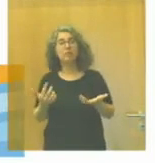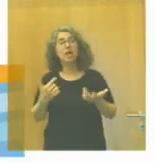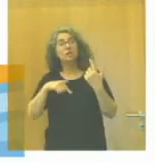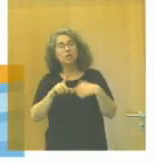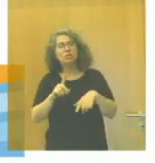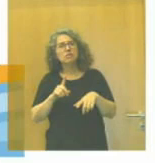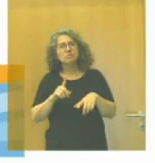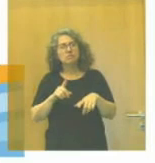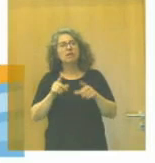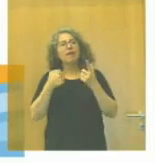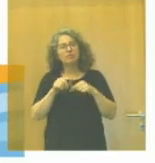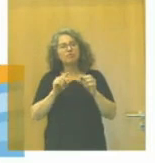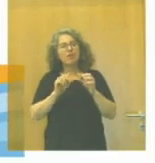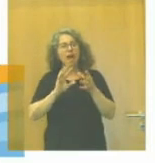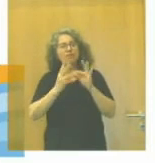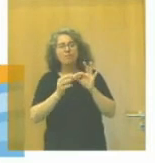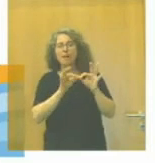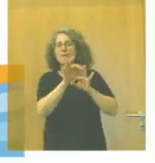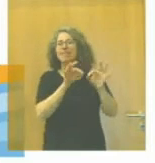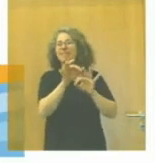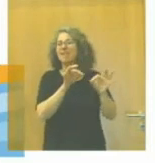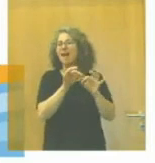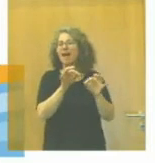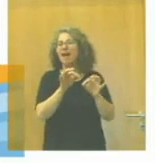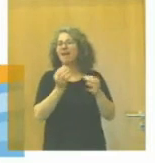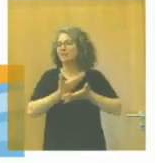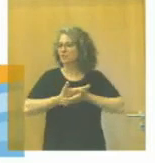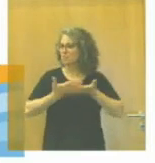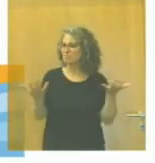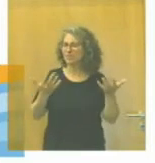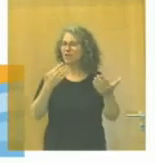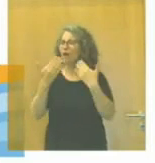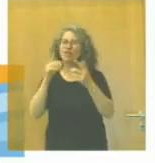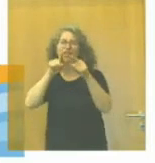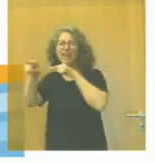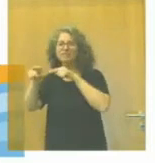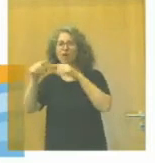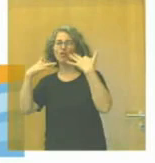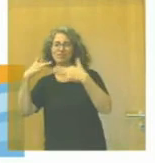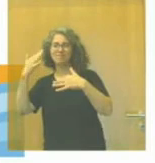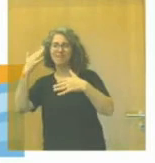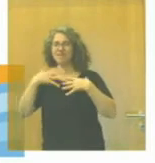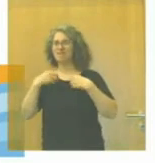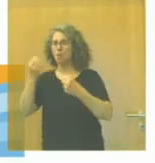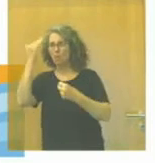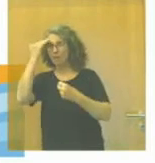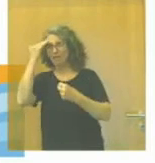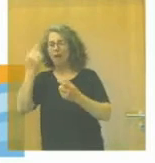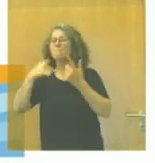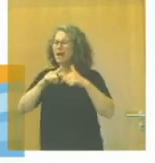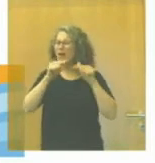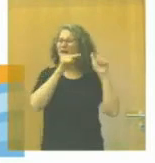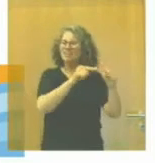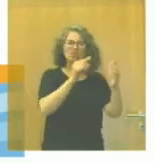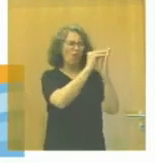Si bien es una medida bastante indirecta, lo que puse sobre la mesa, sin duda habla